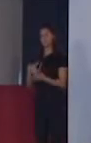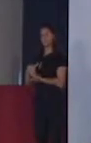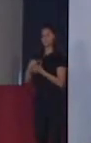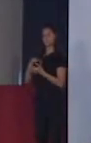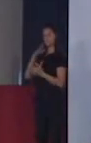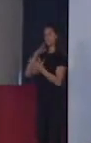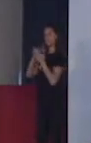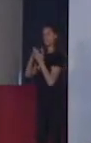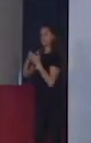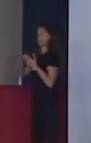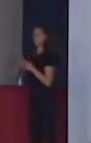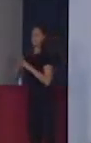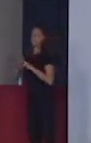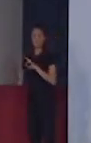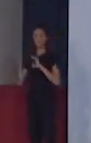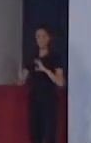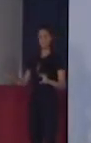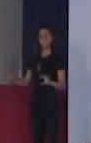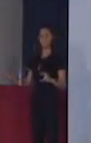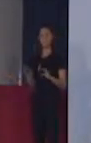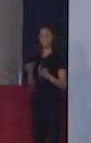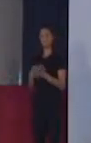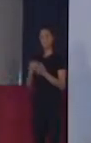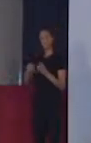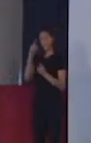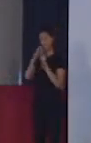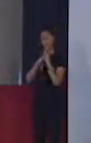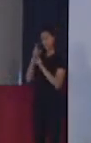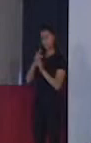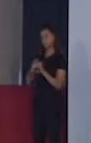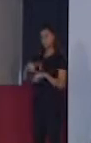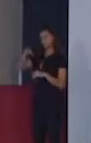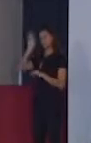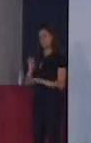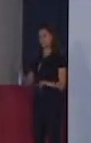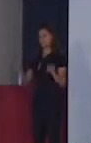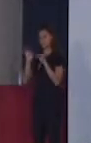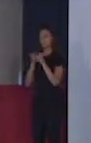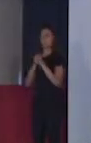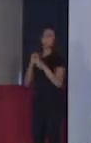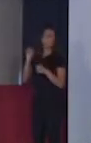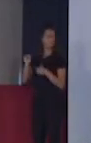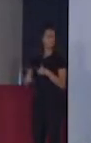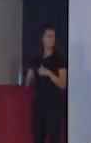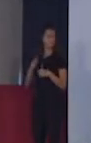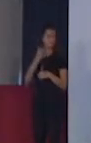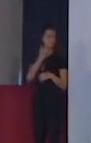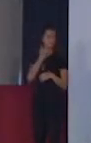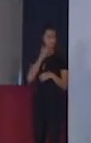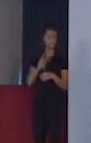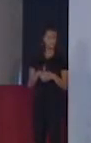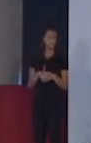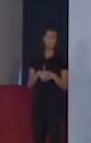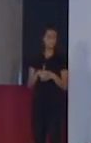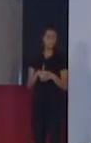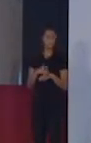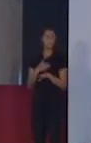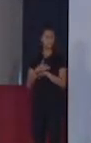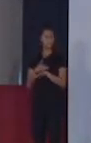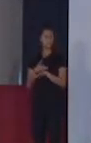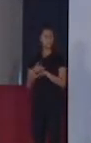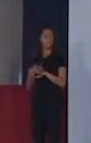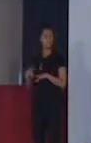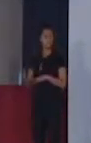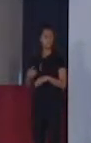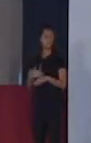¿sí? Entonces, aquí la reflexión supera, ¿cierto? Y supera y es que si me cogió la noche, me aprovecho de sacar el bastón